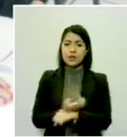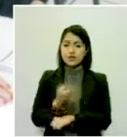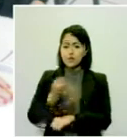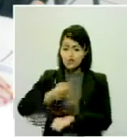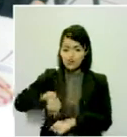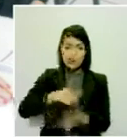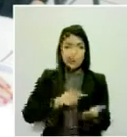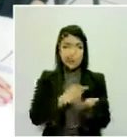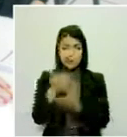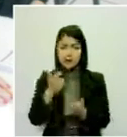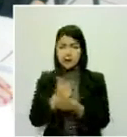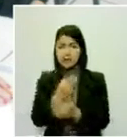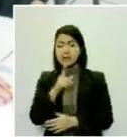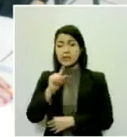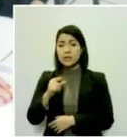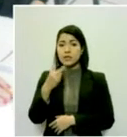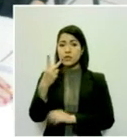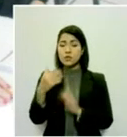pagaron